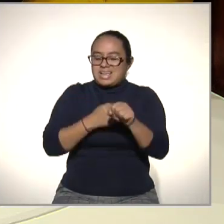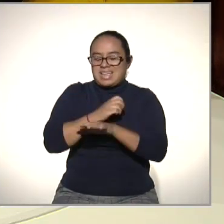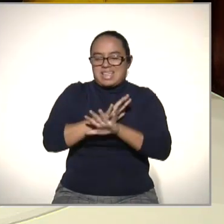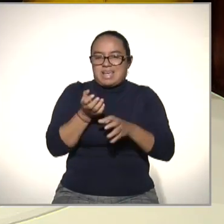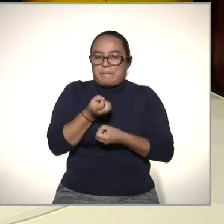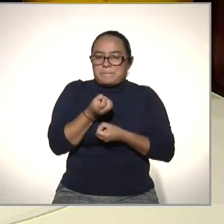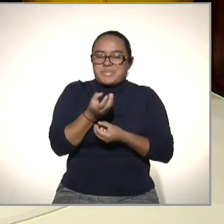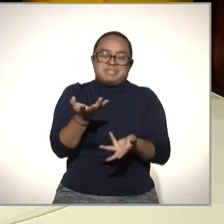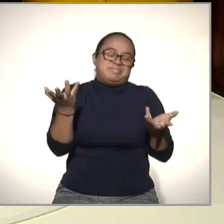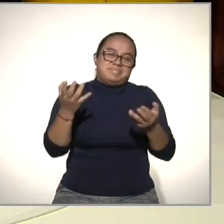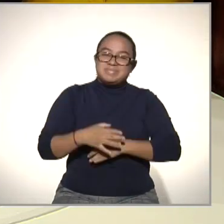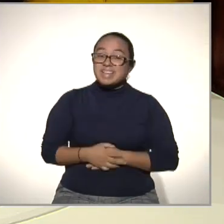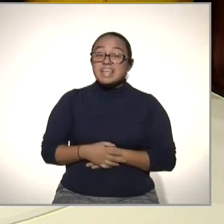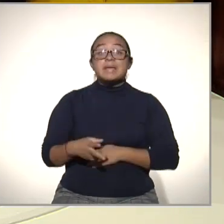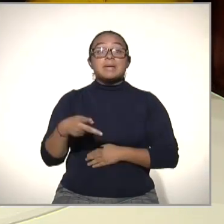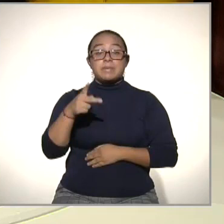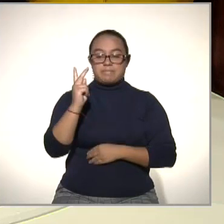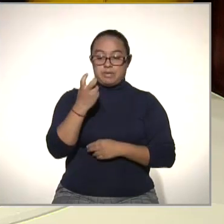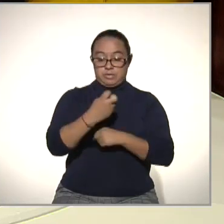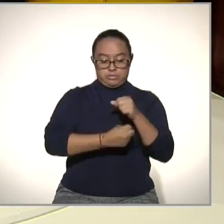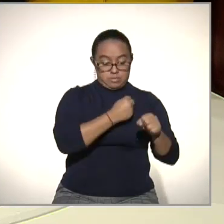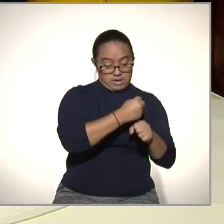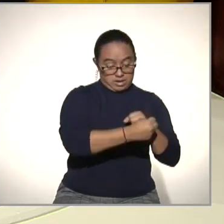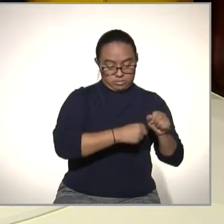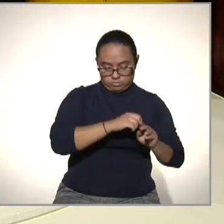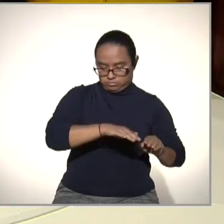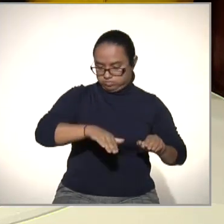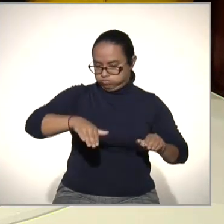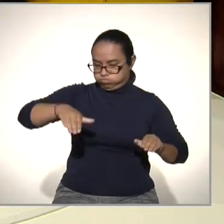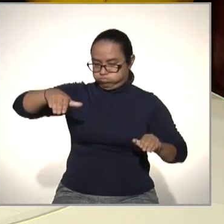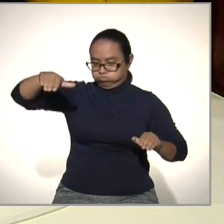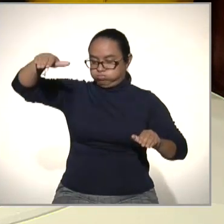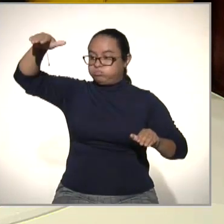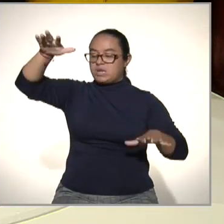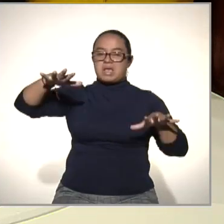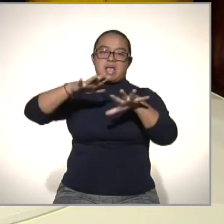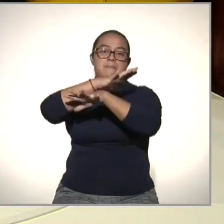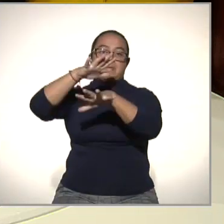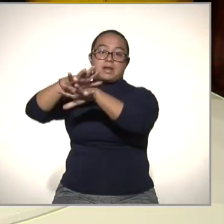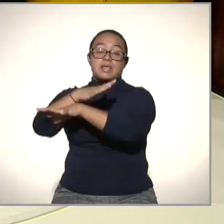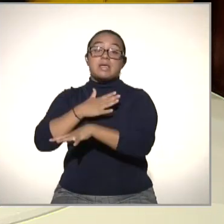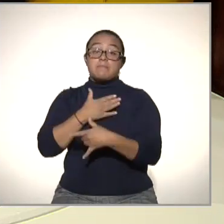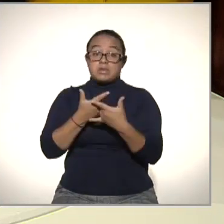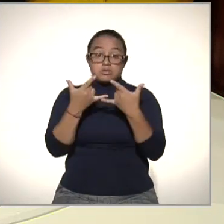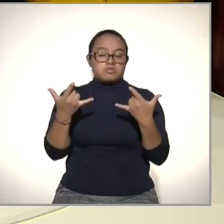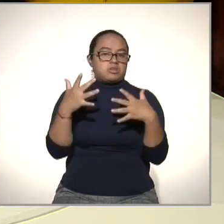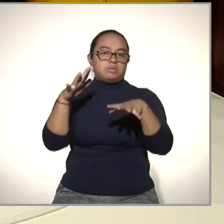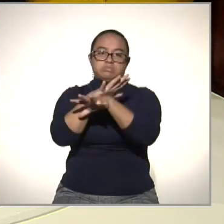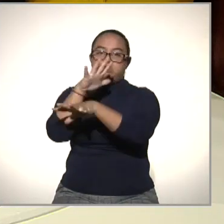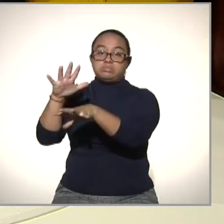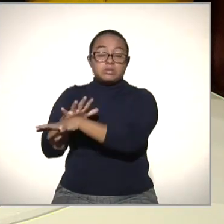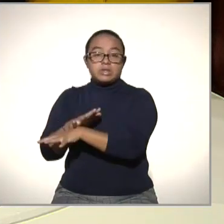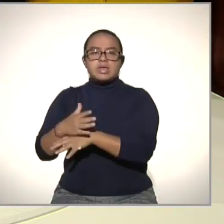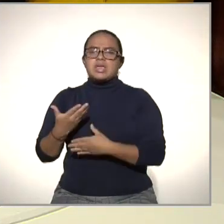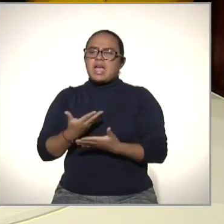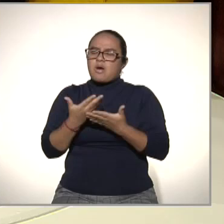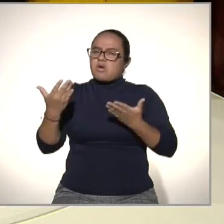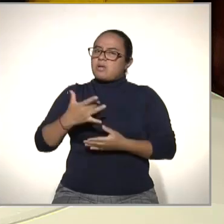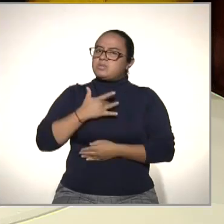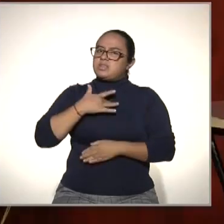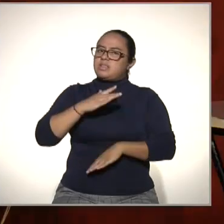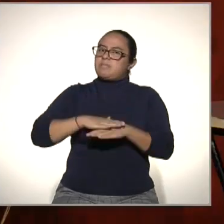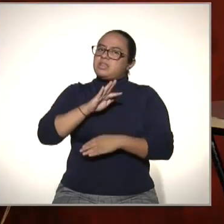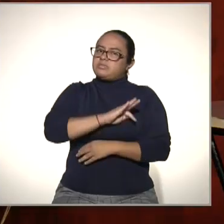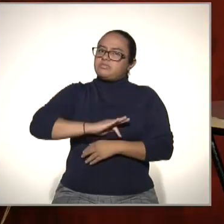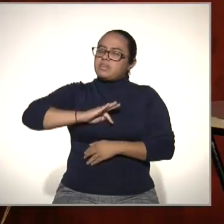lo largo de todos estos años ha ido modificándose y la forma de narrarme mi historia ha ido cambiando y cada vez me siento más plena porque